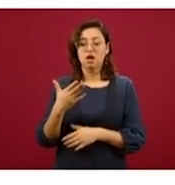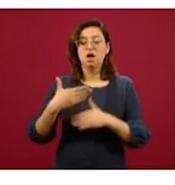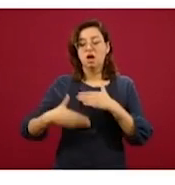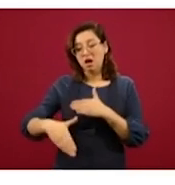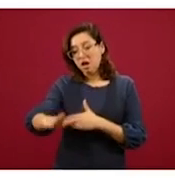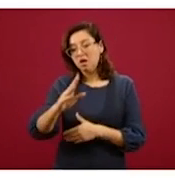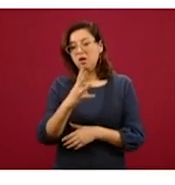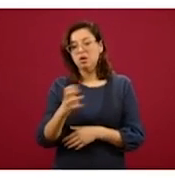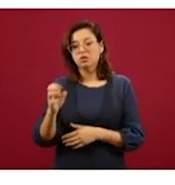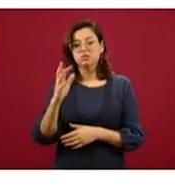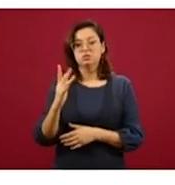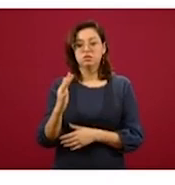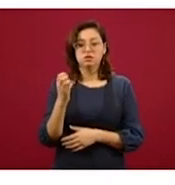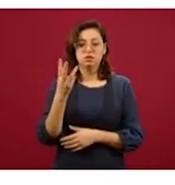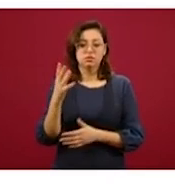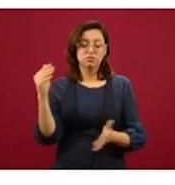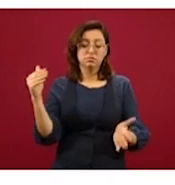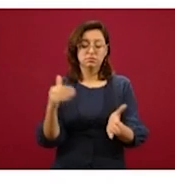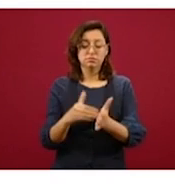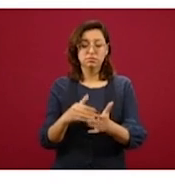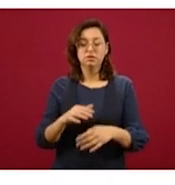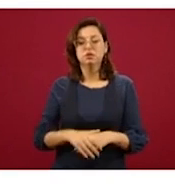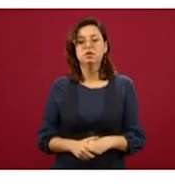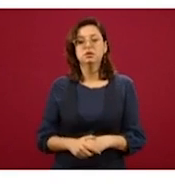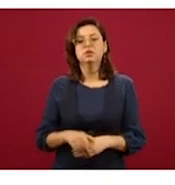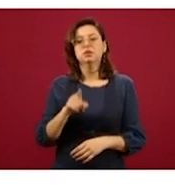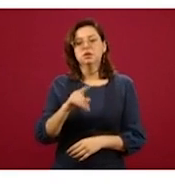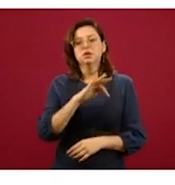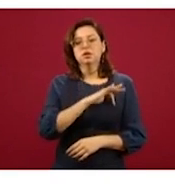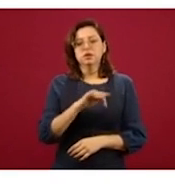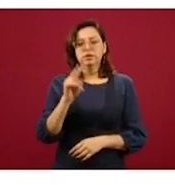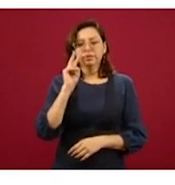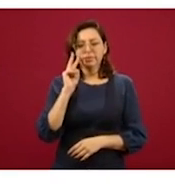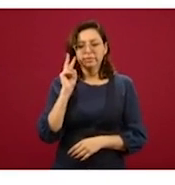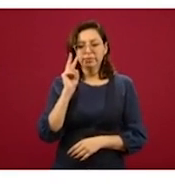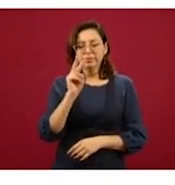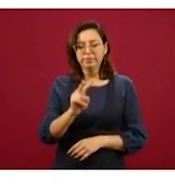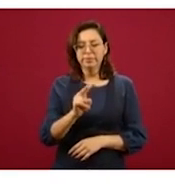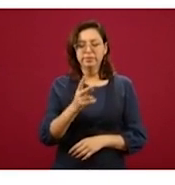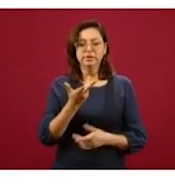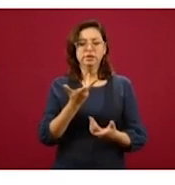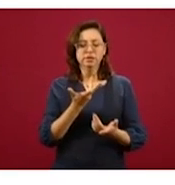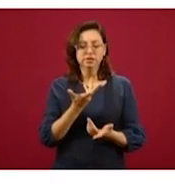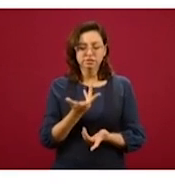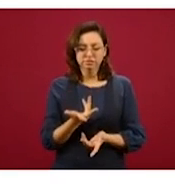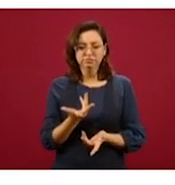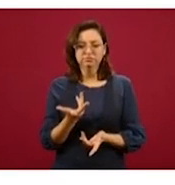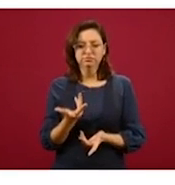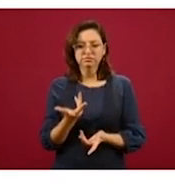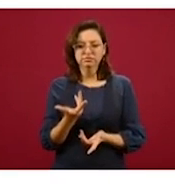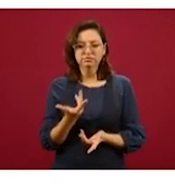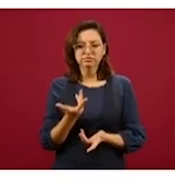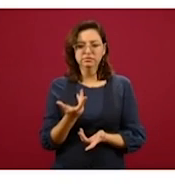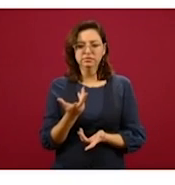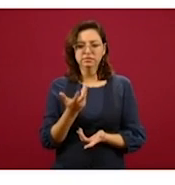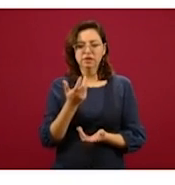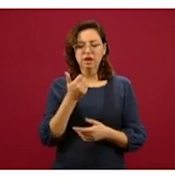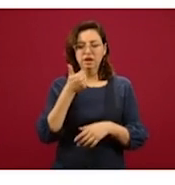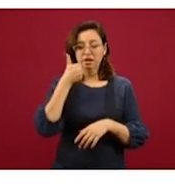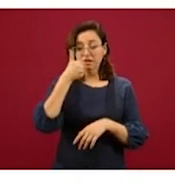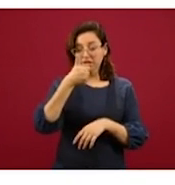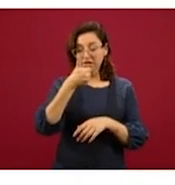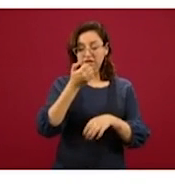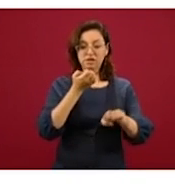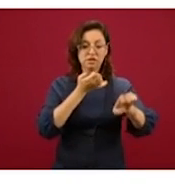453 mil. De estos estados, si ustedes ven, prácticamente tenemos solo 6